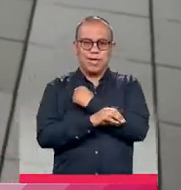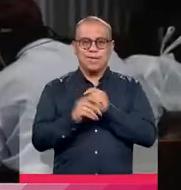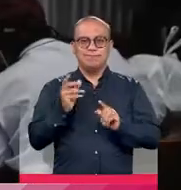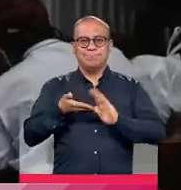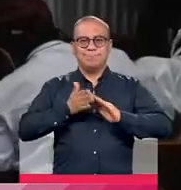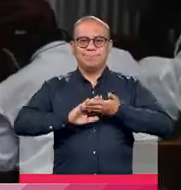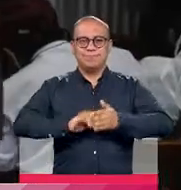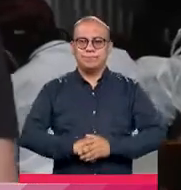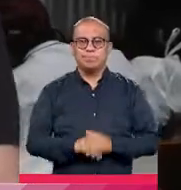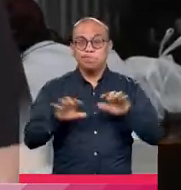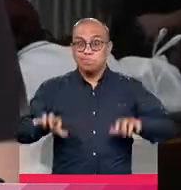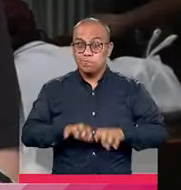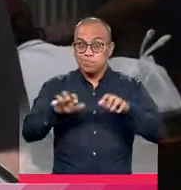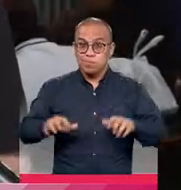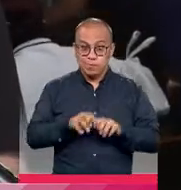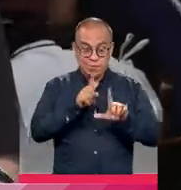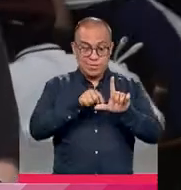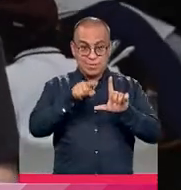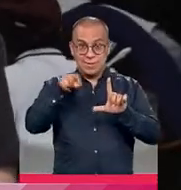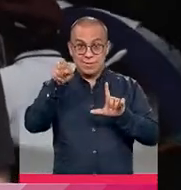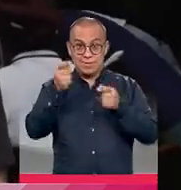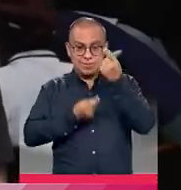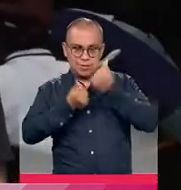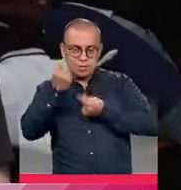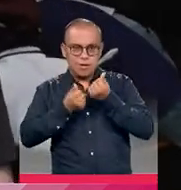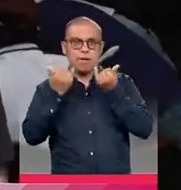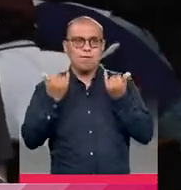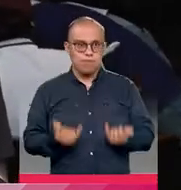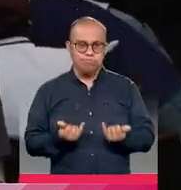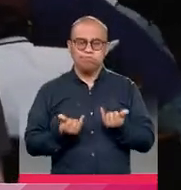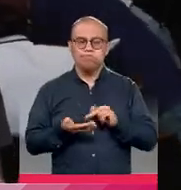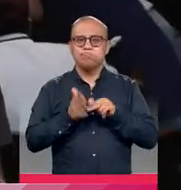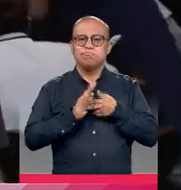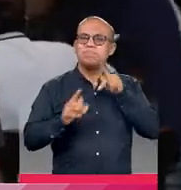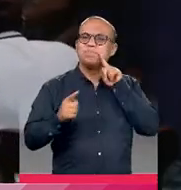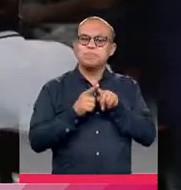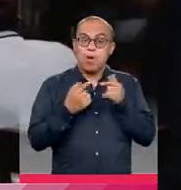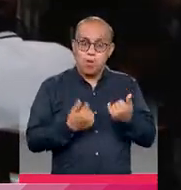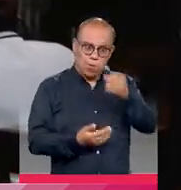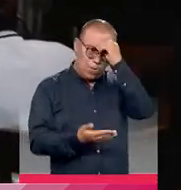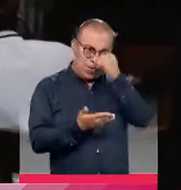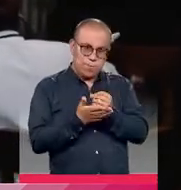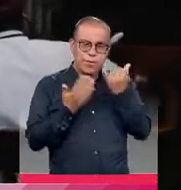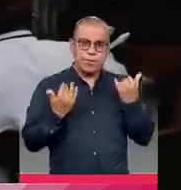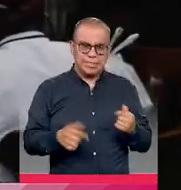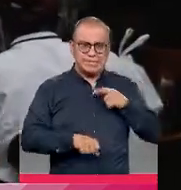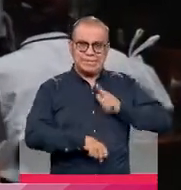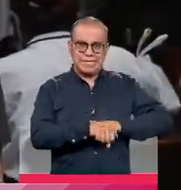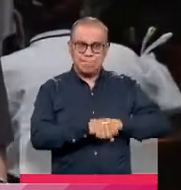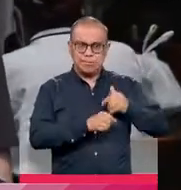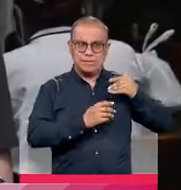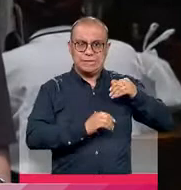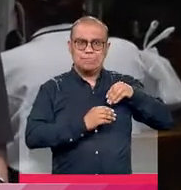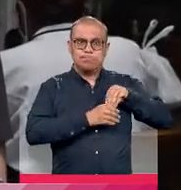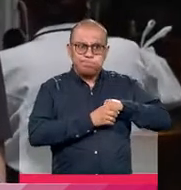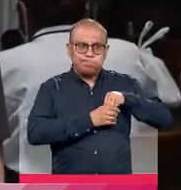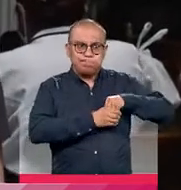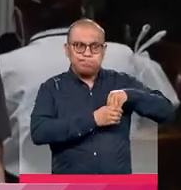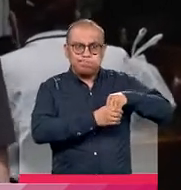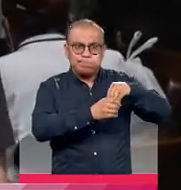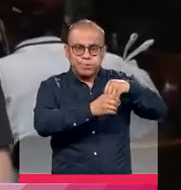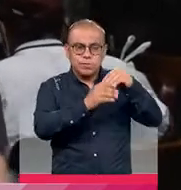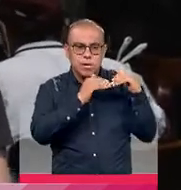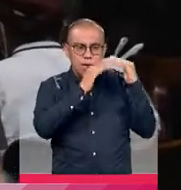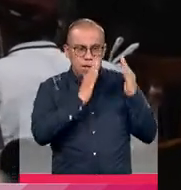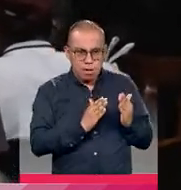la reactivación de la economía, porque nos parece que ya llevan mucho tiempo encerrados, la